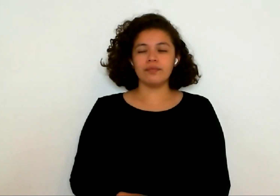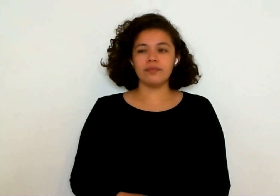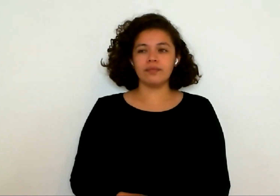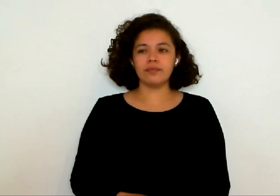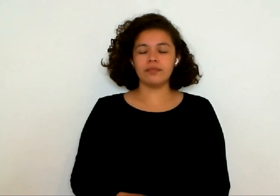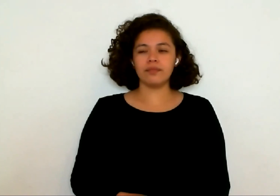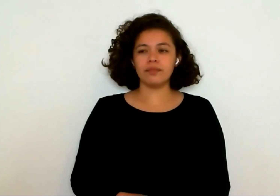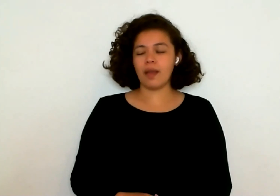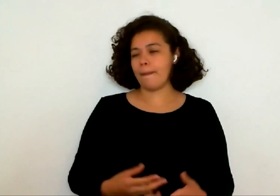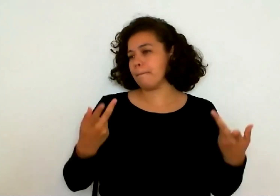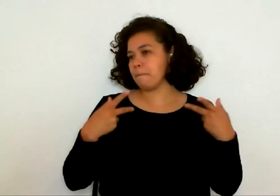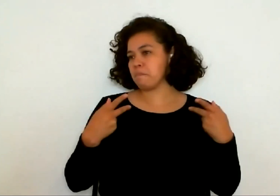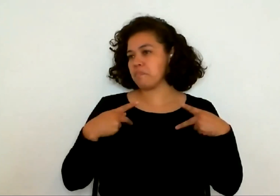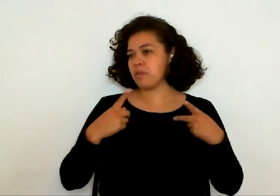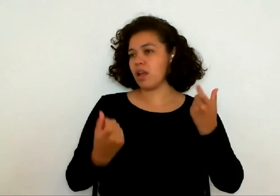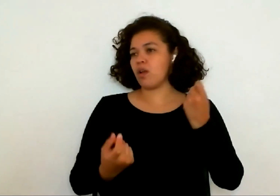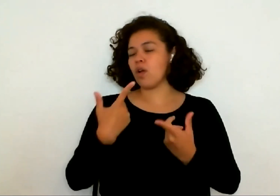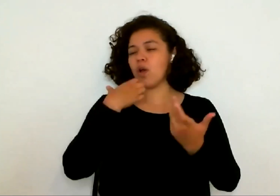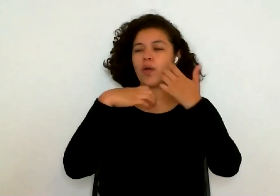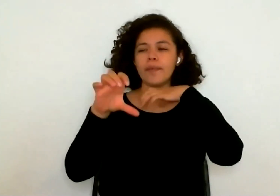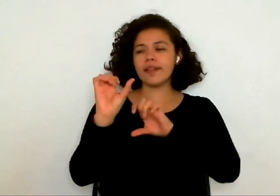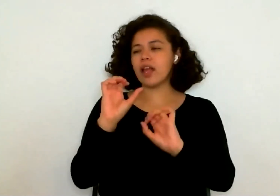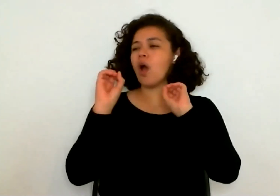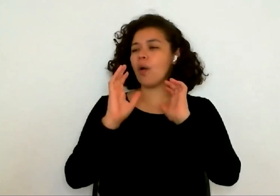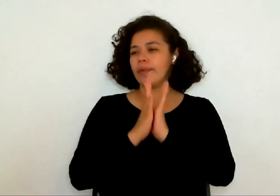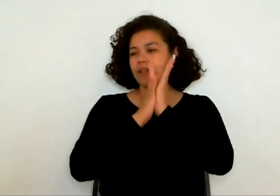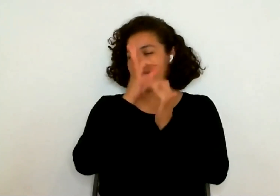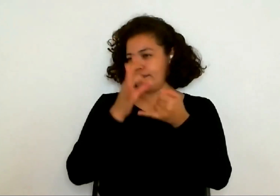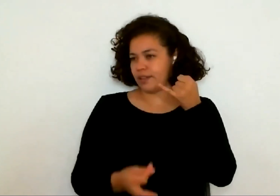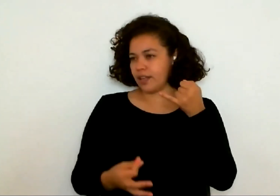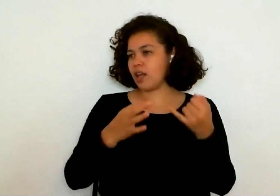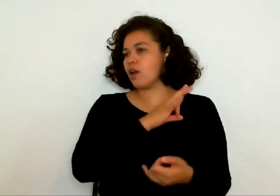Sí, si alguien quiere hacer un comentario o participación final para